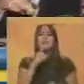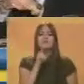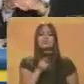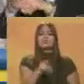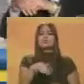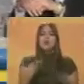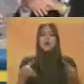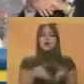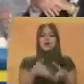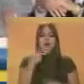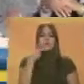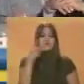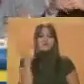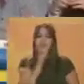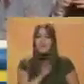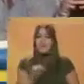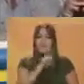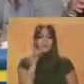qué partido es.